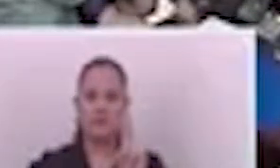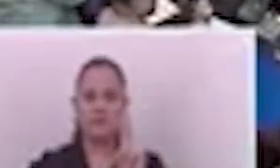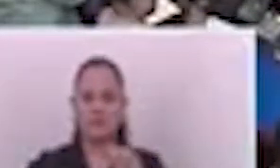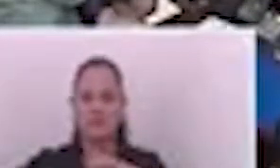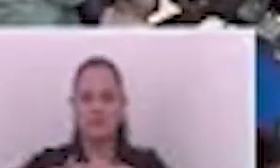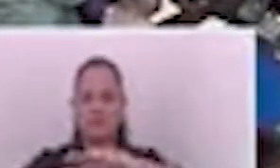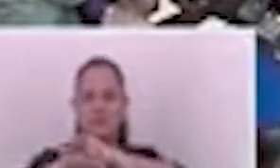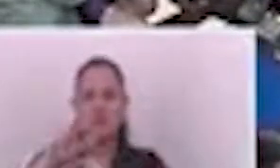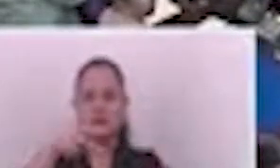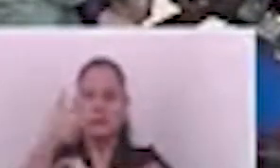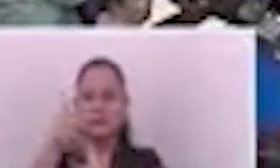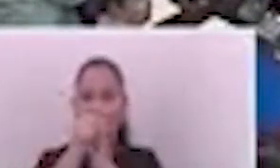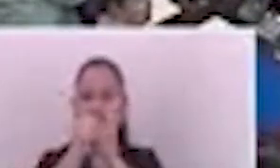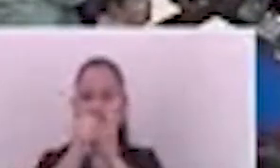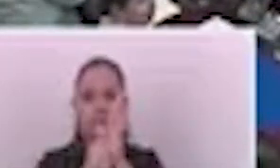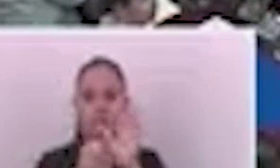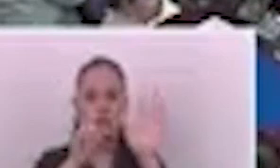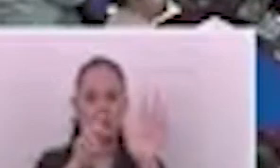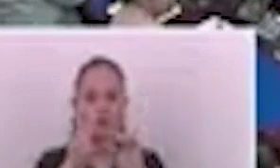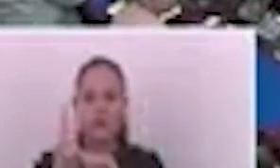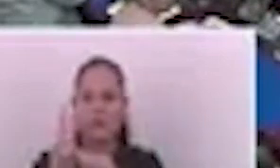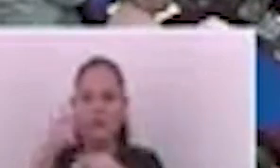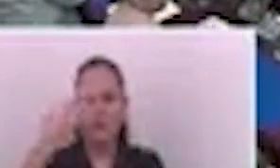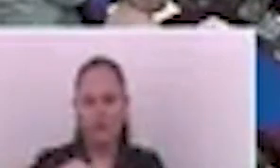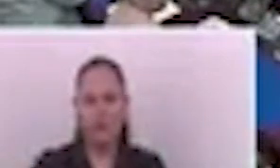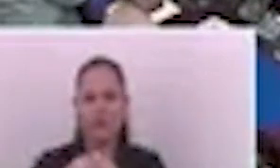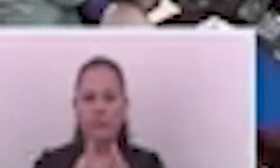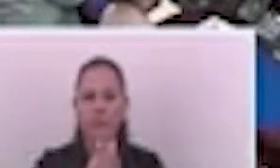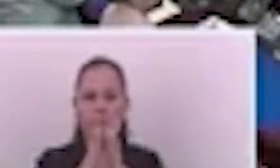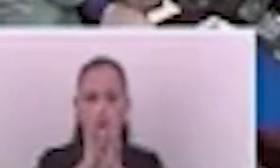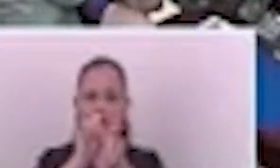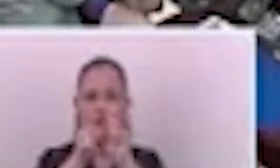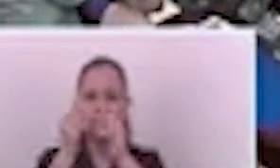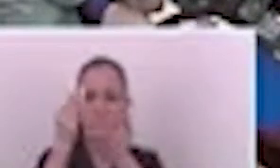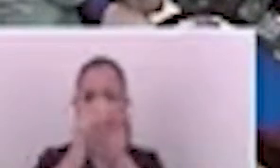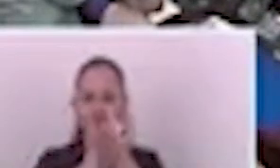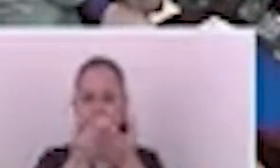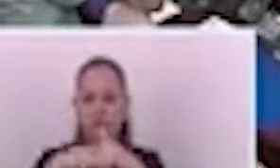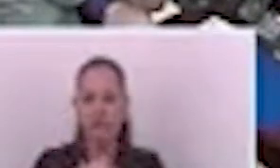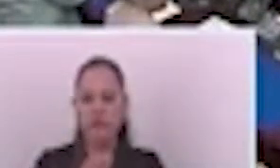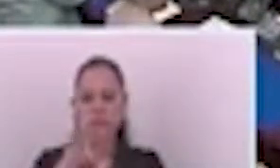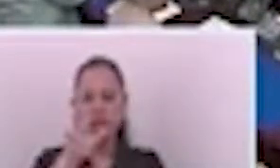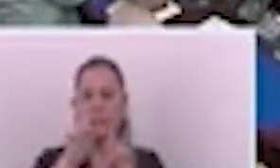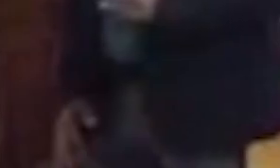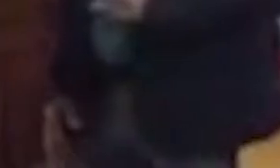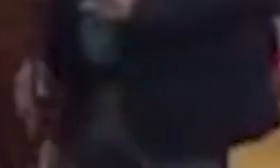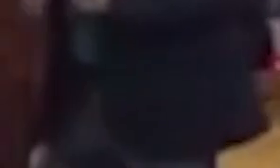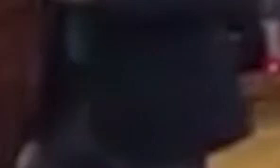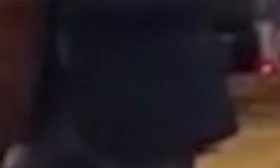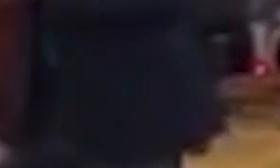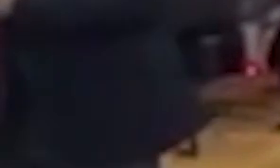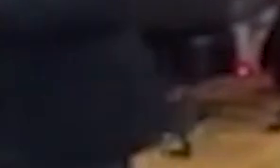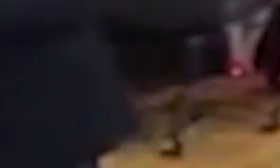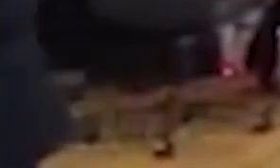presupuestario para su ejecución la cual genera el desarrollo Vial y económico de la zona oriental el proyecto lleva hasta el momento un 70% de